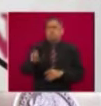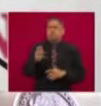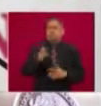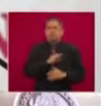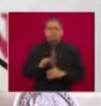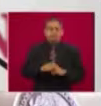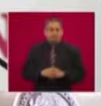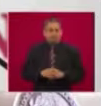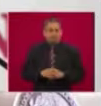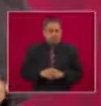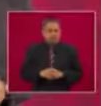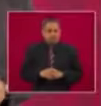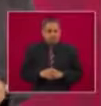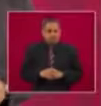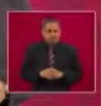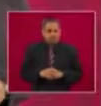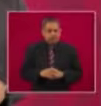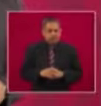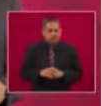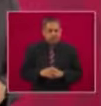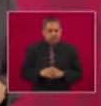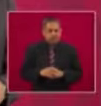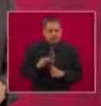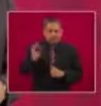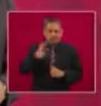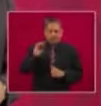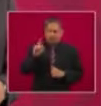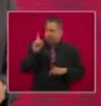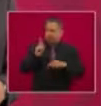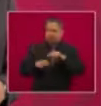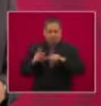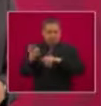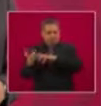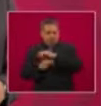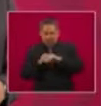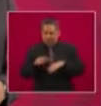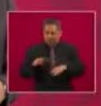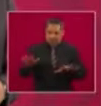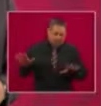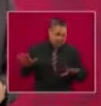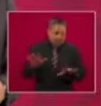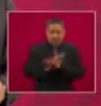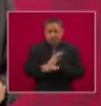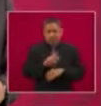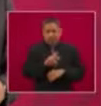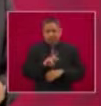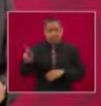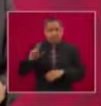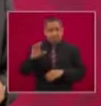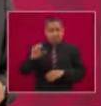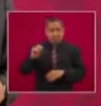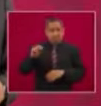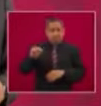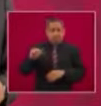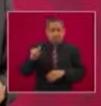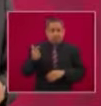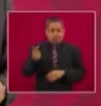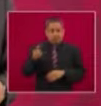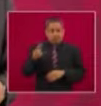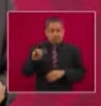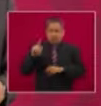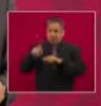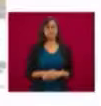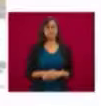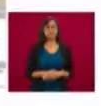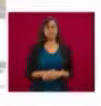aquellos que han esgrimido estas críticas, señalarlos por nombre, porque acaba siendo una polémica de dos partes,